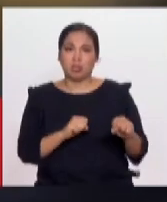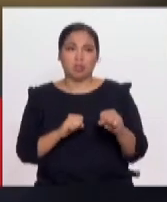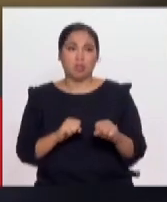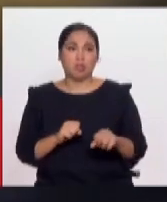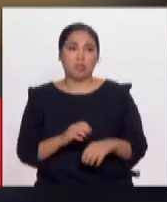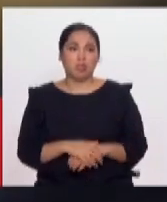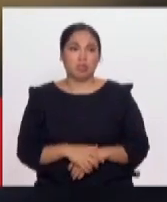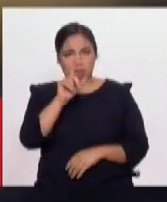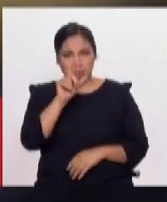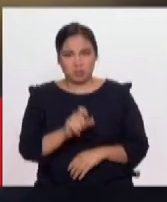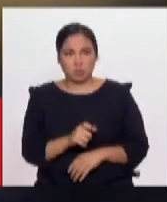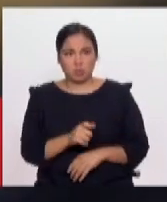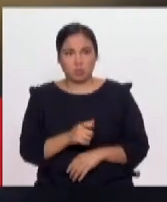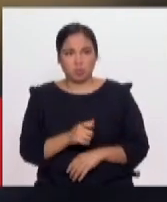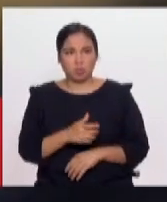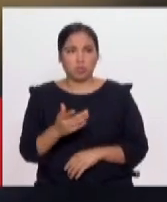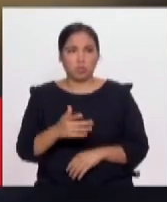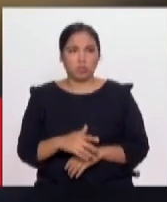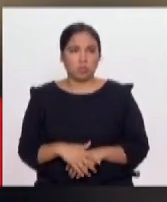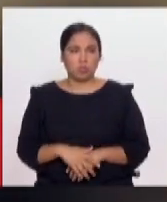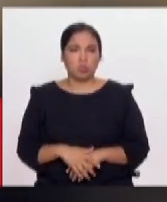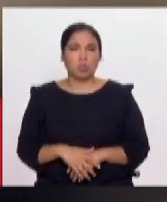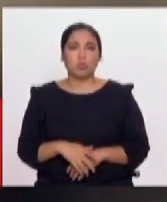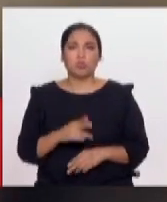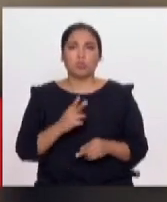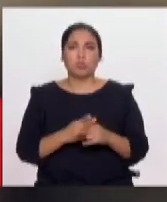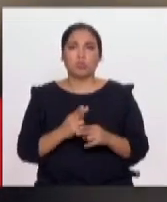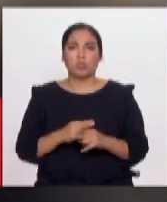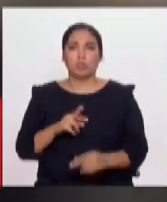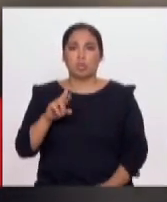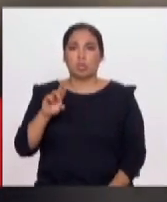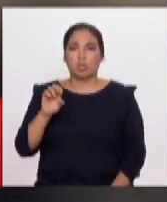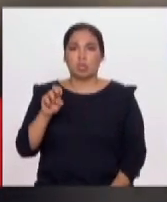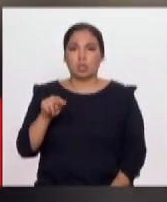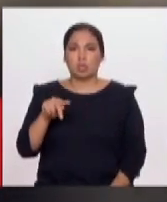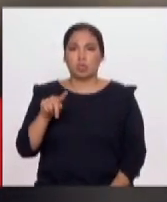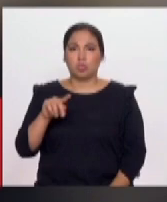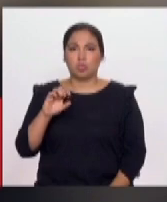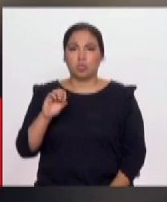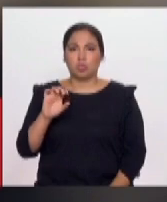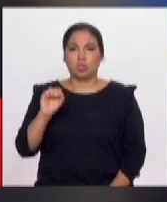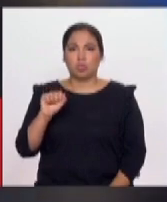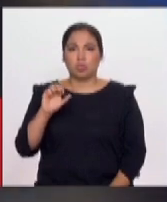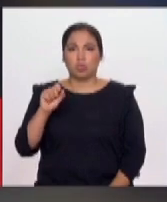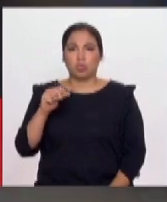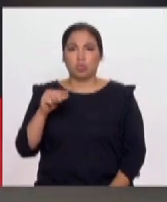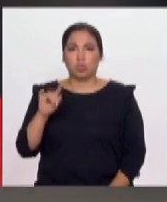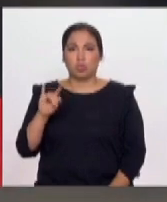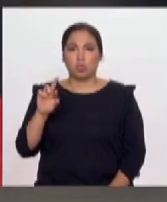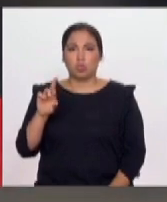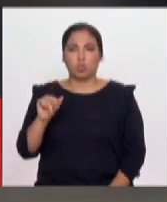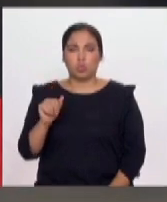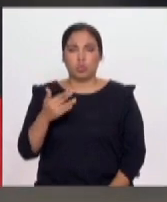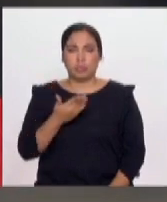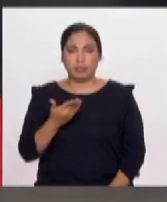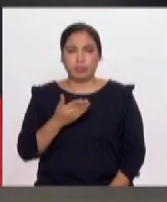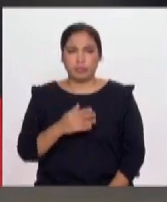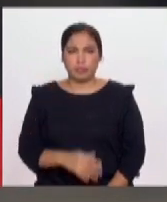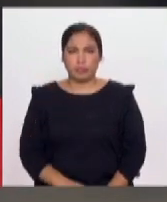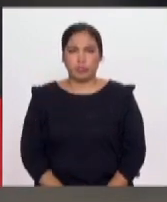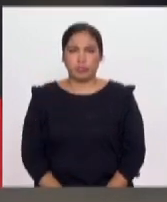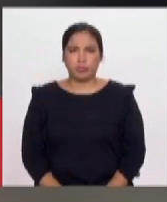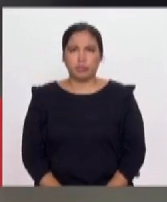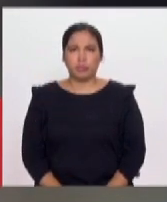este sujeto identificado como Renzo Segura Vizquerra. Ante las diligencias respectivas, tal como